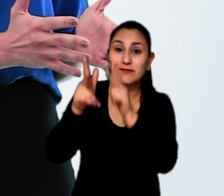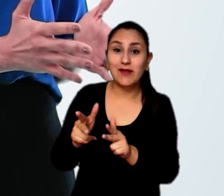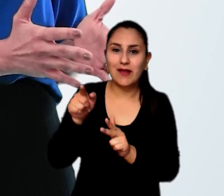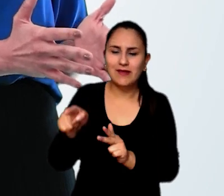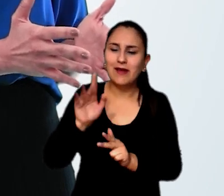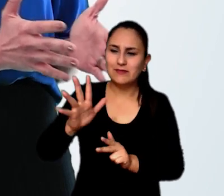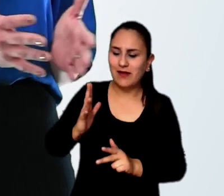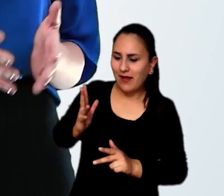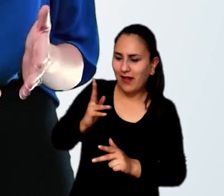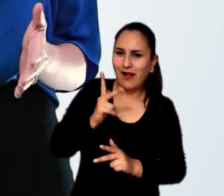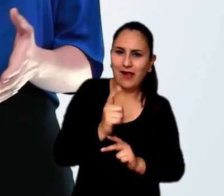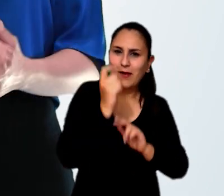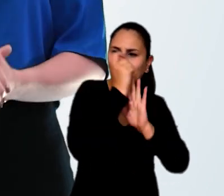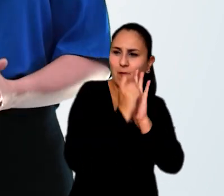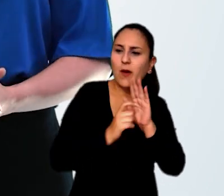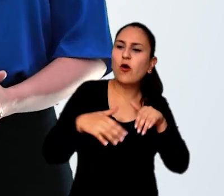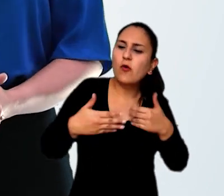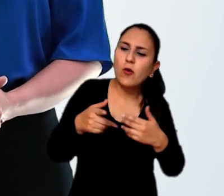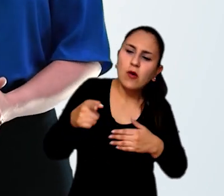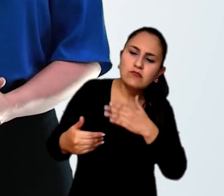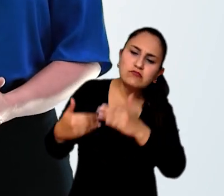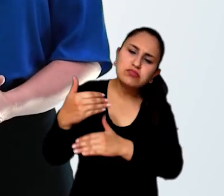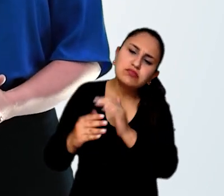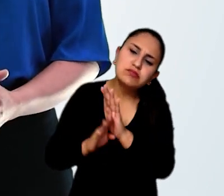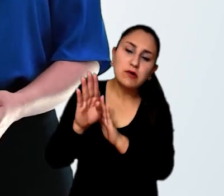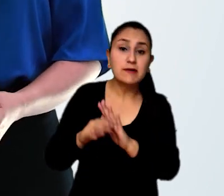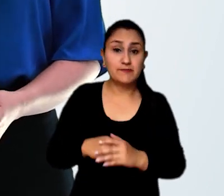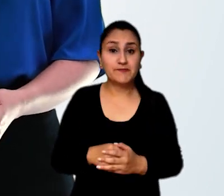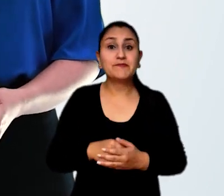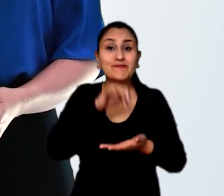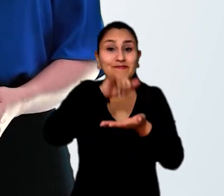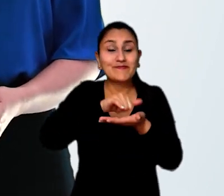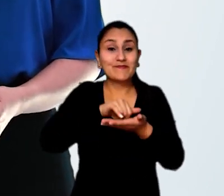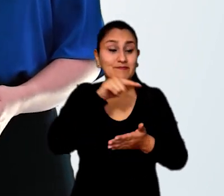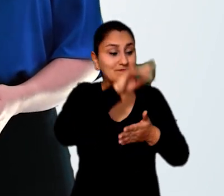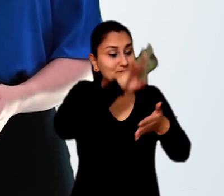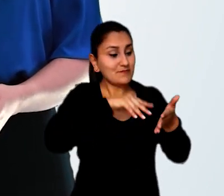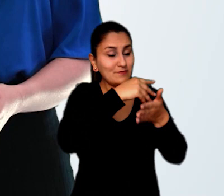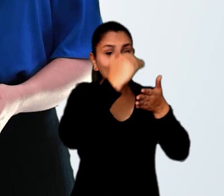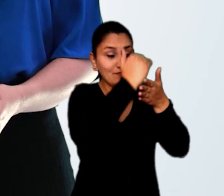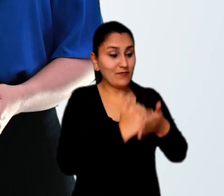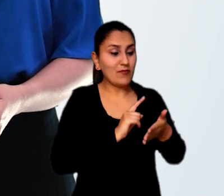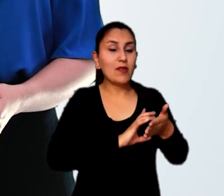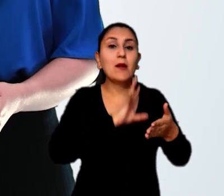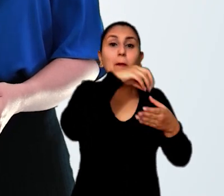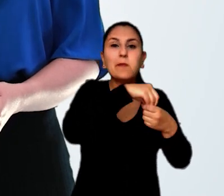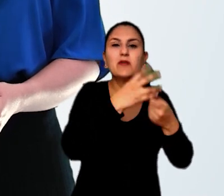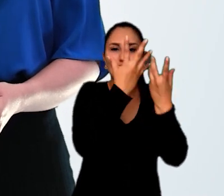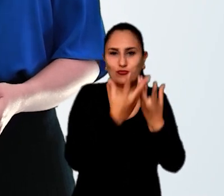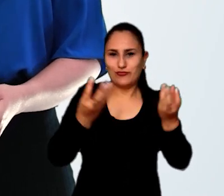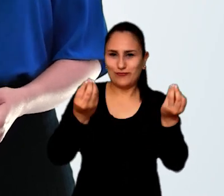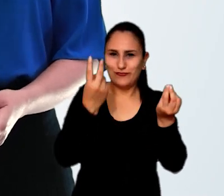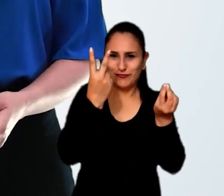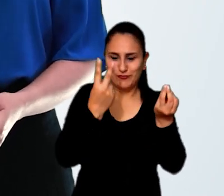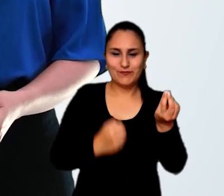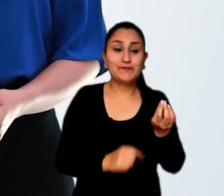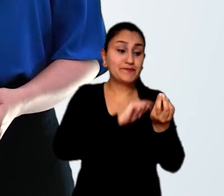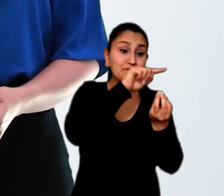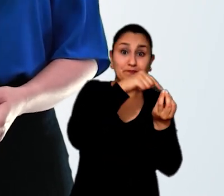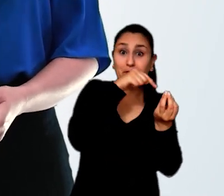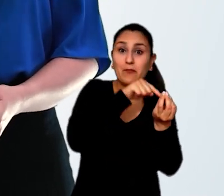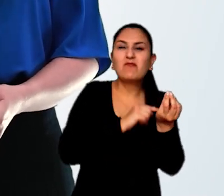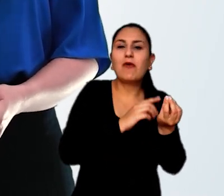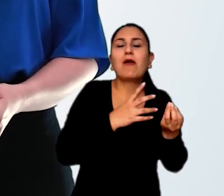de la descripción de su desempeño en este sentido una rúbrica está compuesta de dos partes la primera